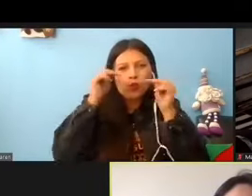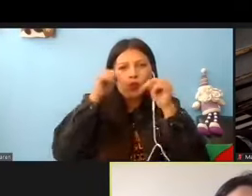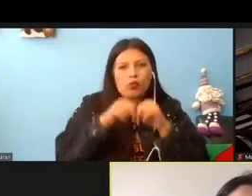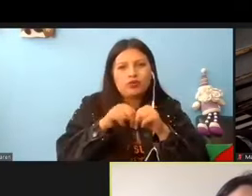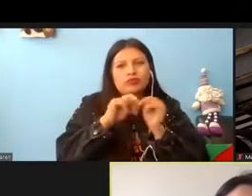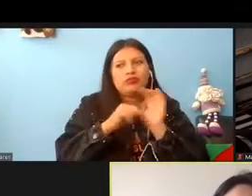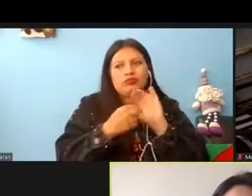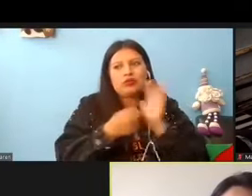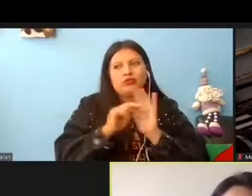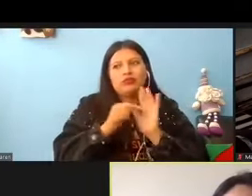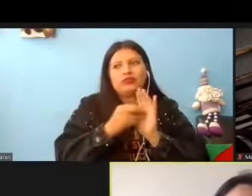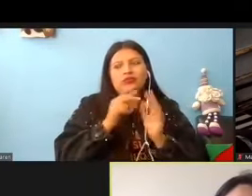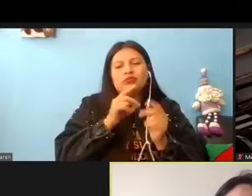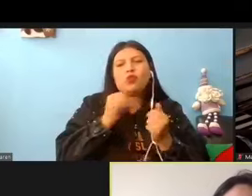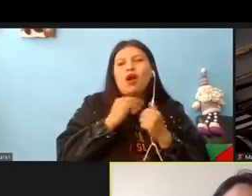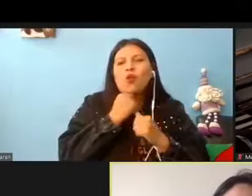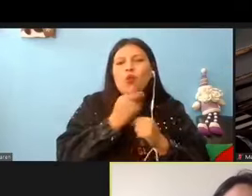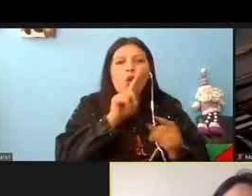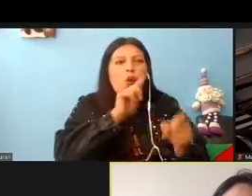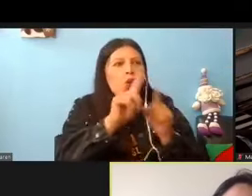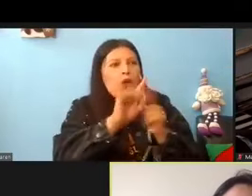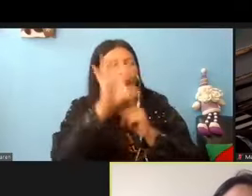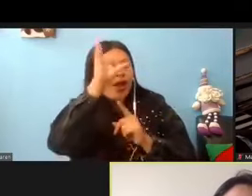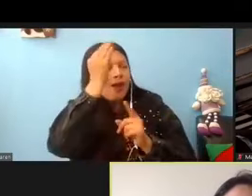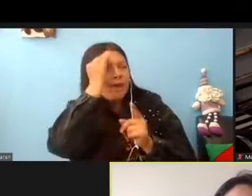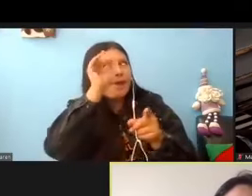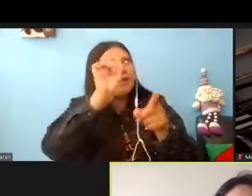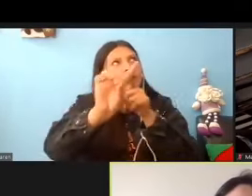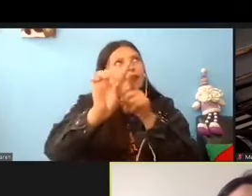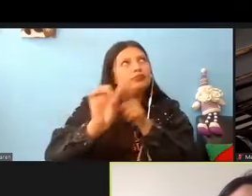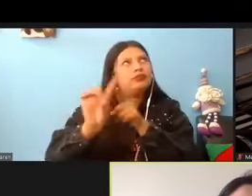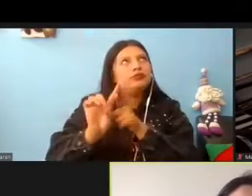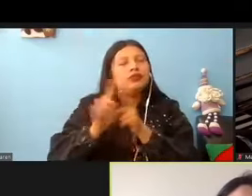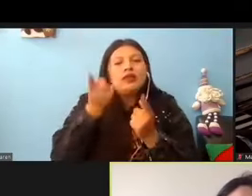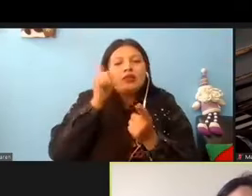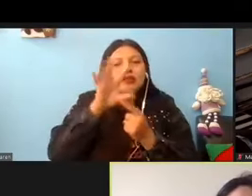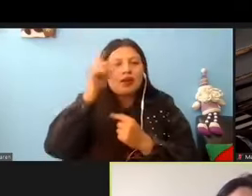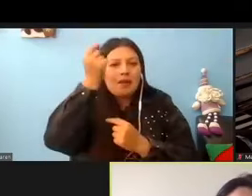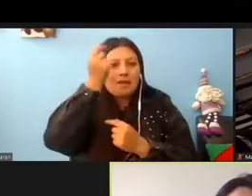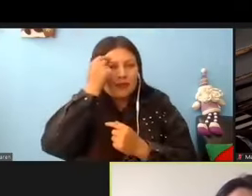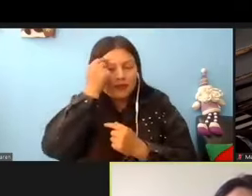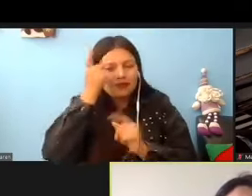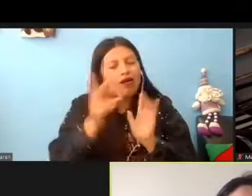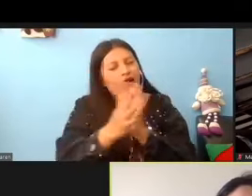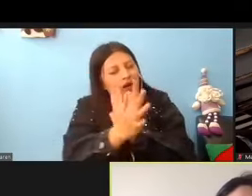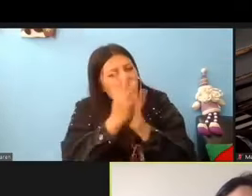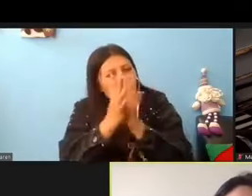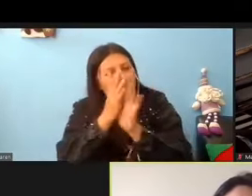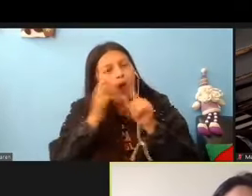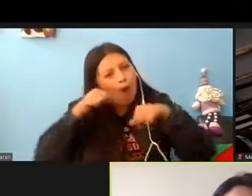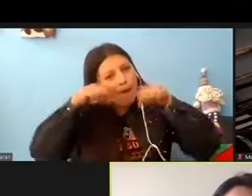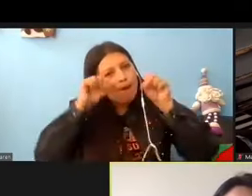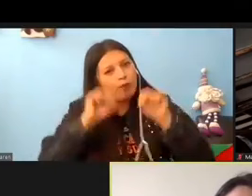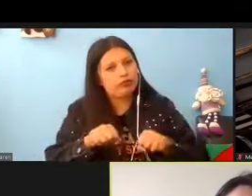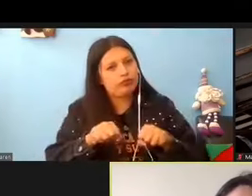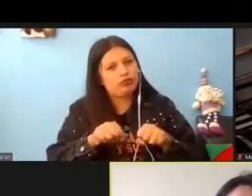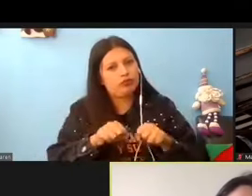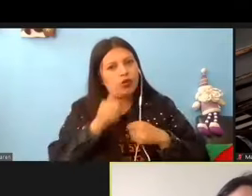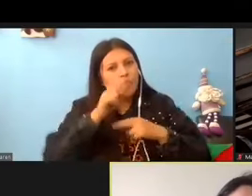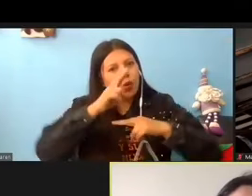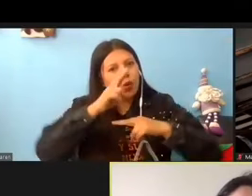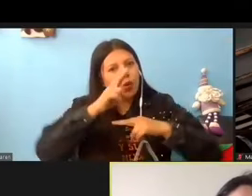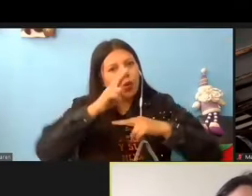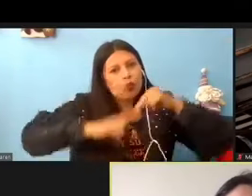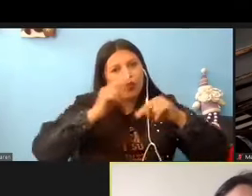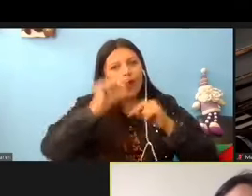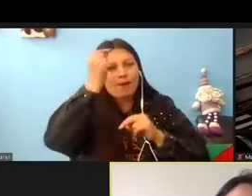como pluralidad de voces desde distintas disciplinas en la memoria, habla también de la posibilidad de construcción